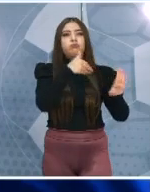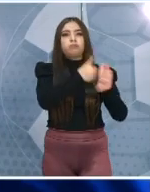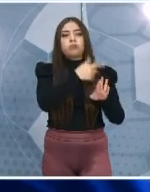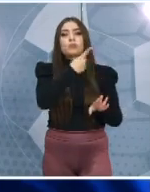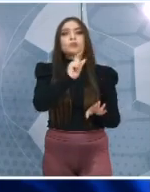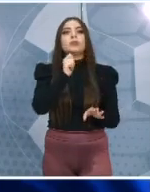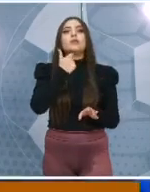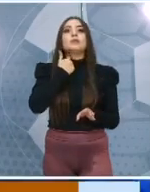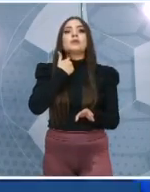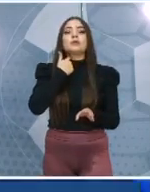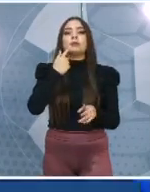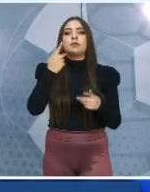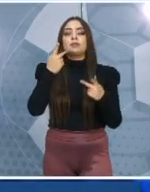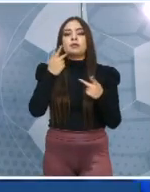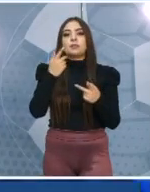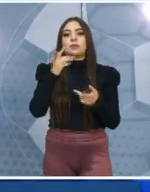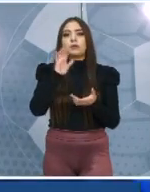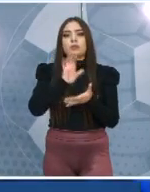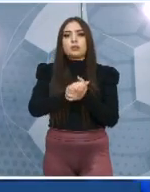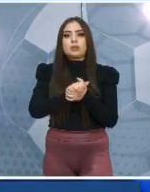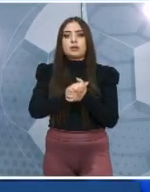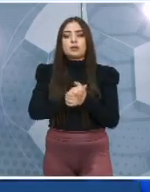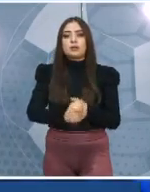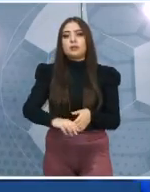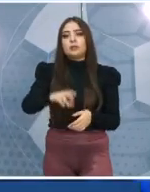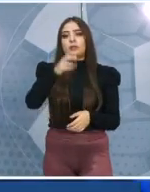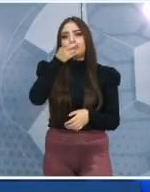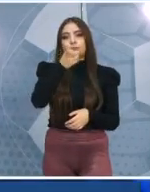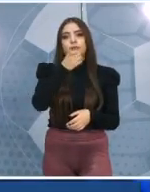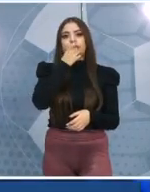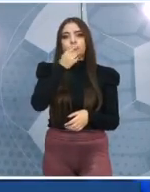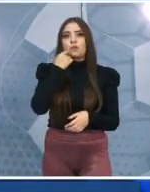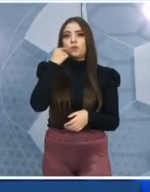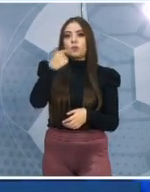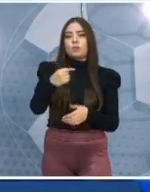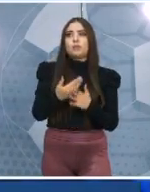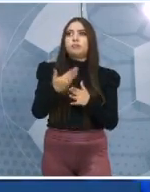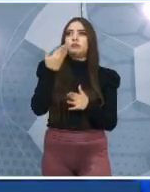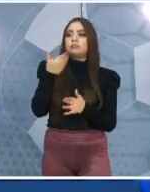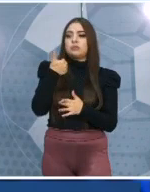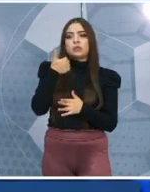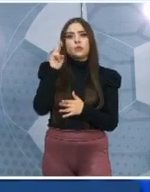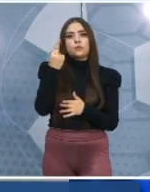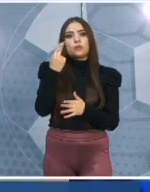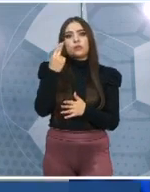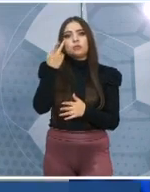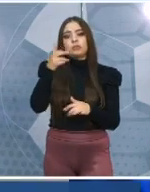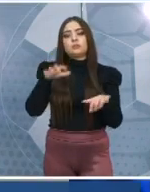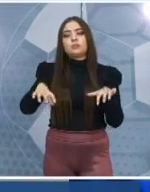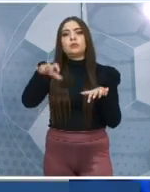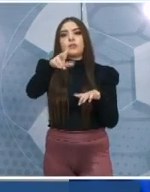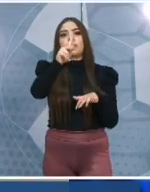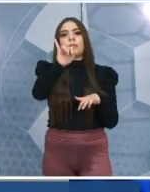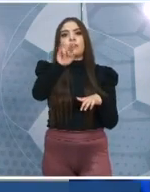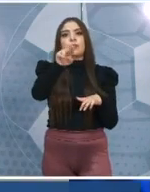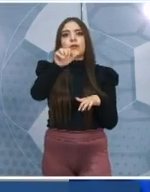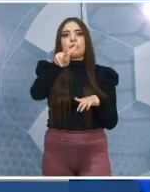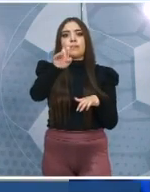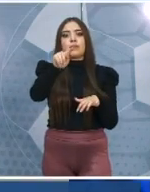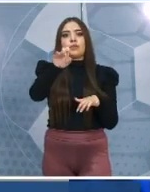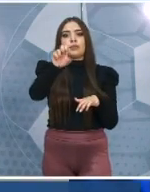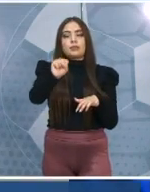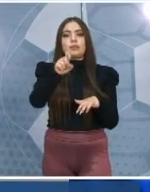sentimental. Según el informe, la persona fue denunciada el pasado 6 de noviembre en el fraccionamiento Pinabetes de Francisco y Madero por